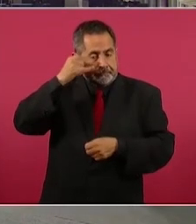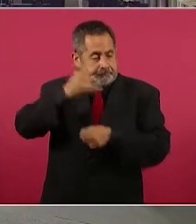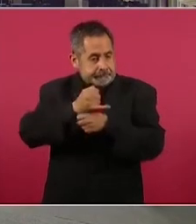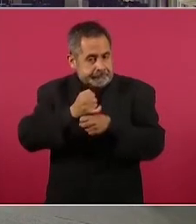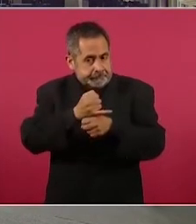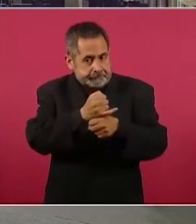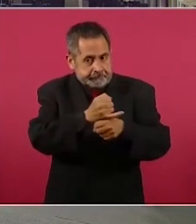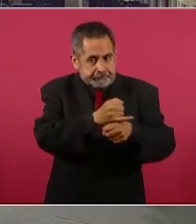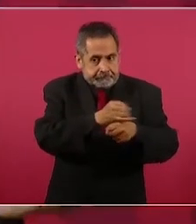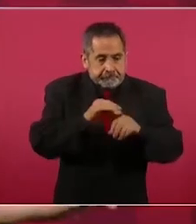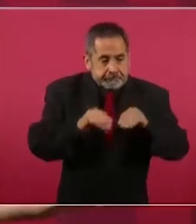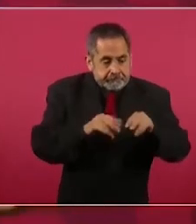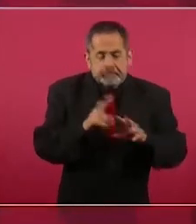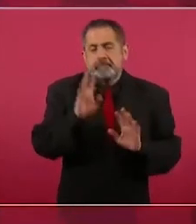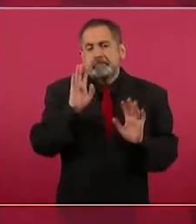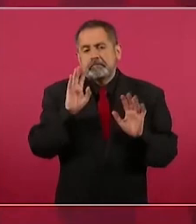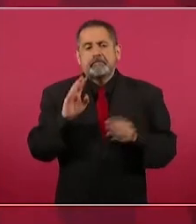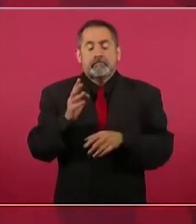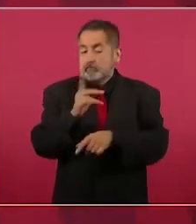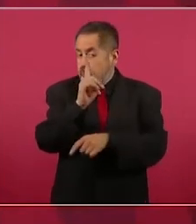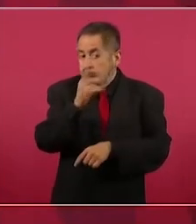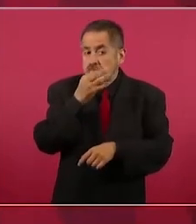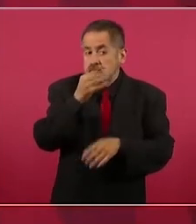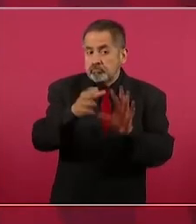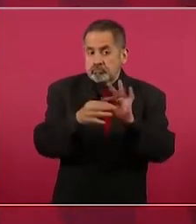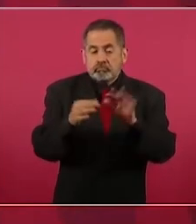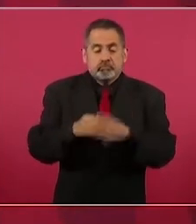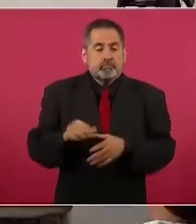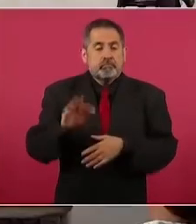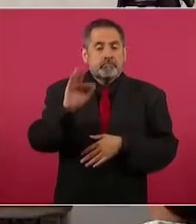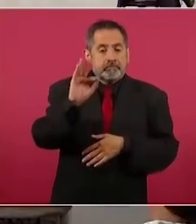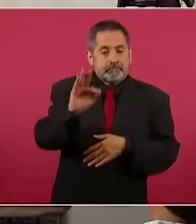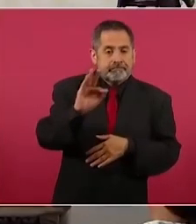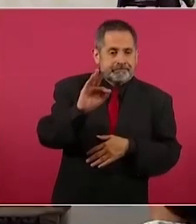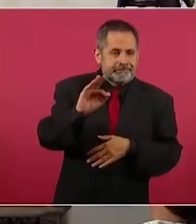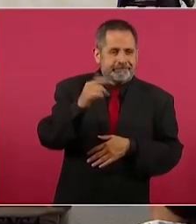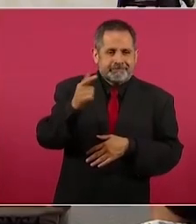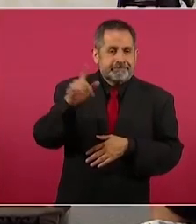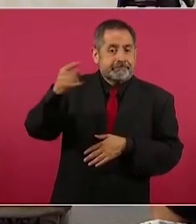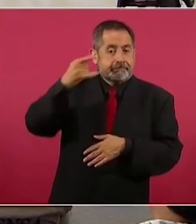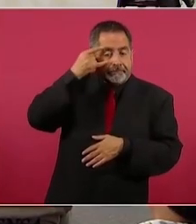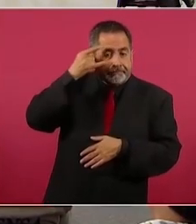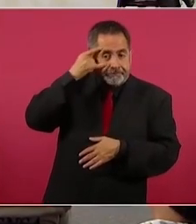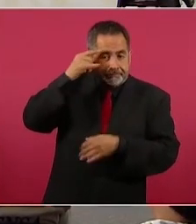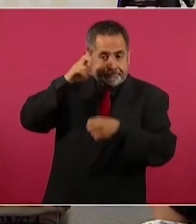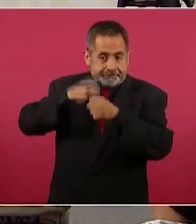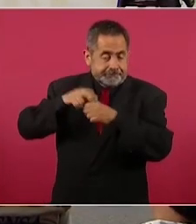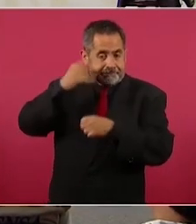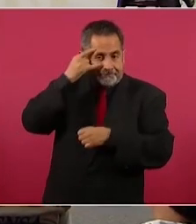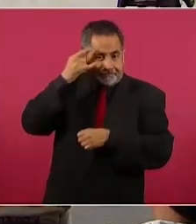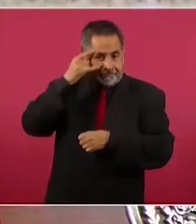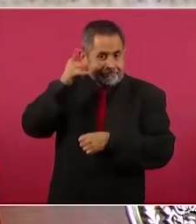Lo que sí les puedo decir de la Fiscalía de Campeche,